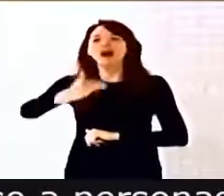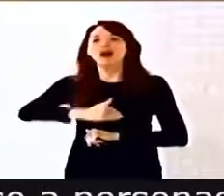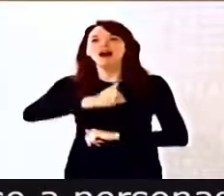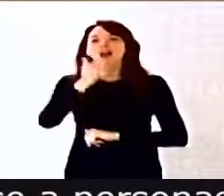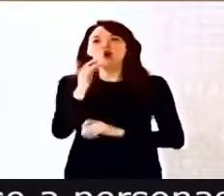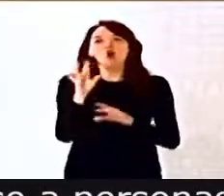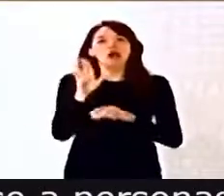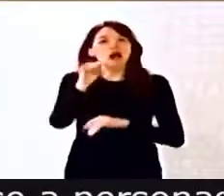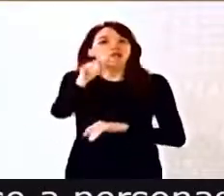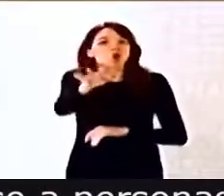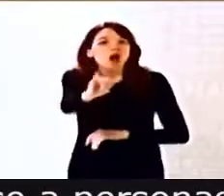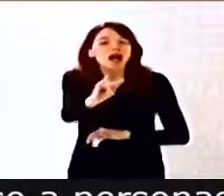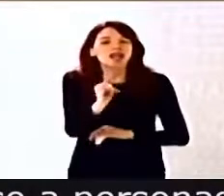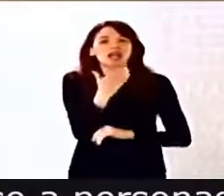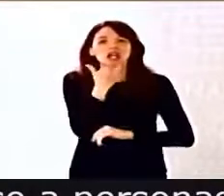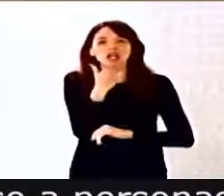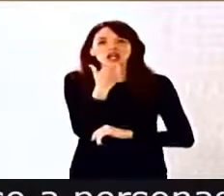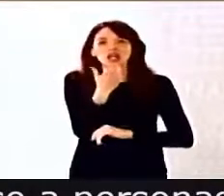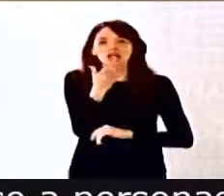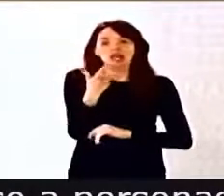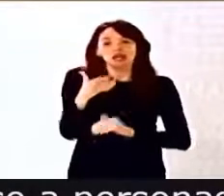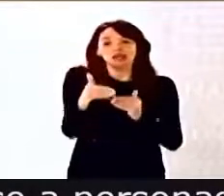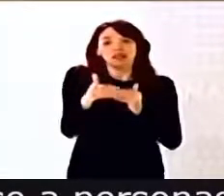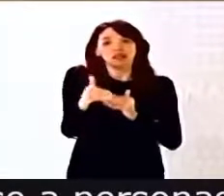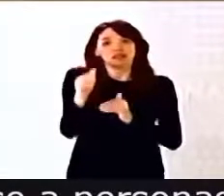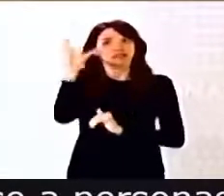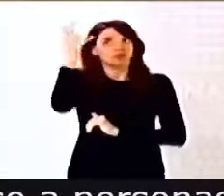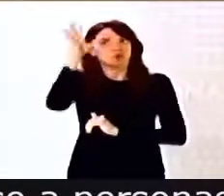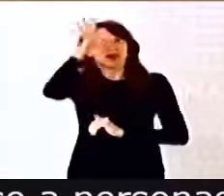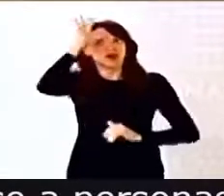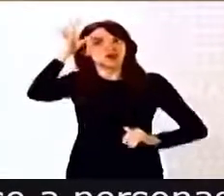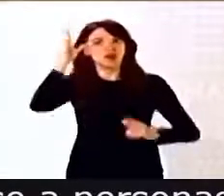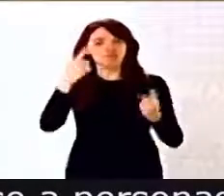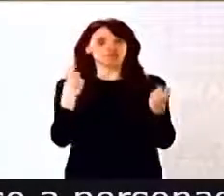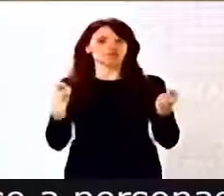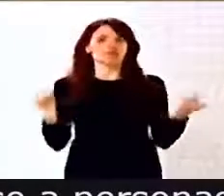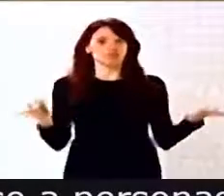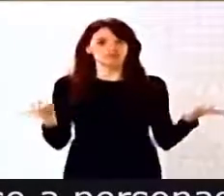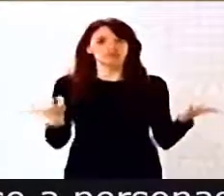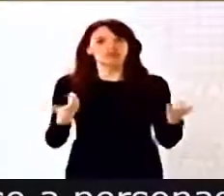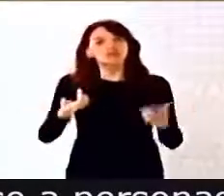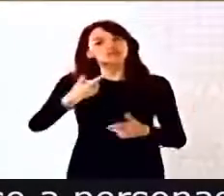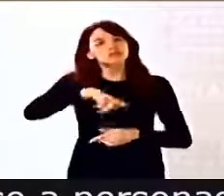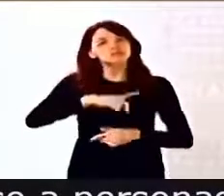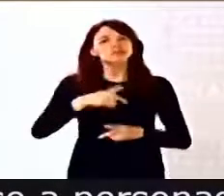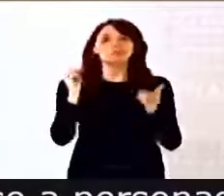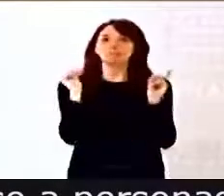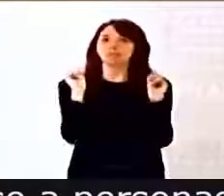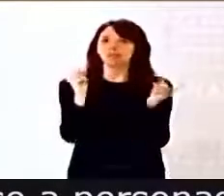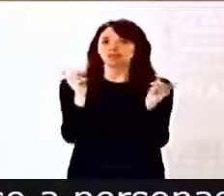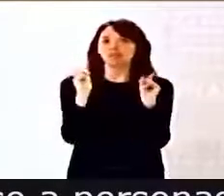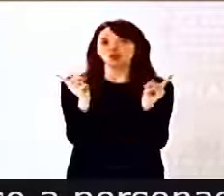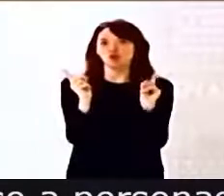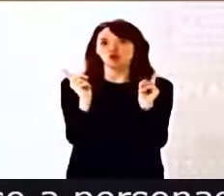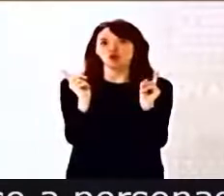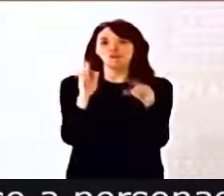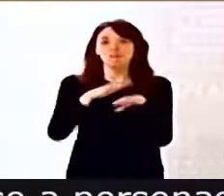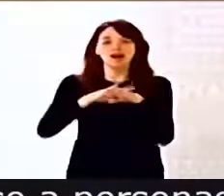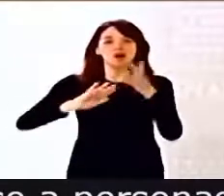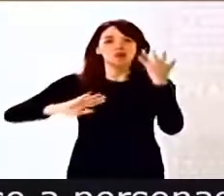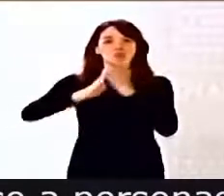parcela y que ya viene el tiempo de calor y que es necesario que hagamos prevención para los